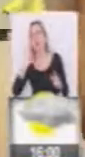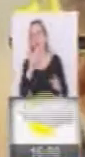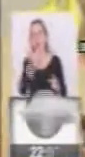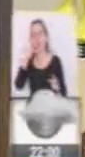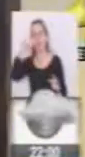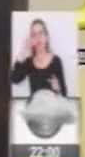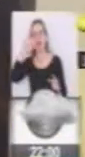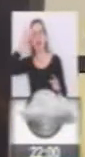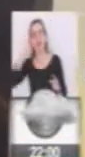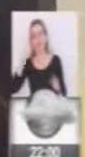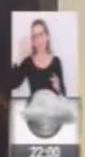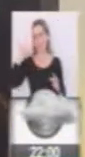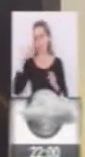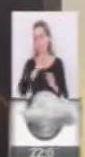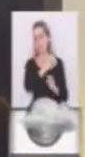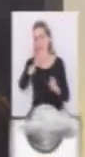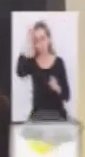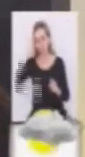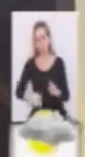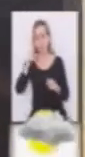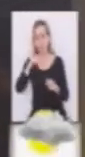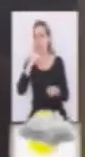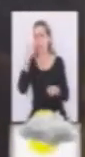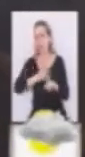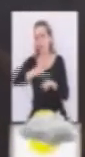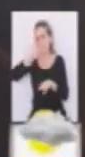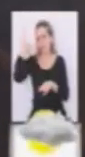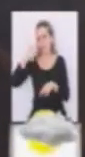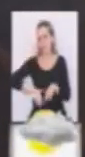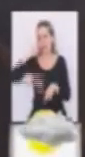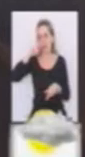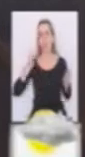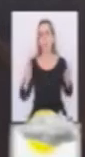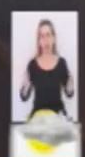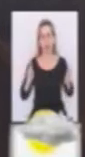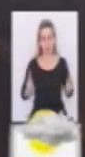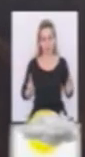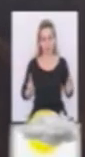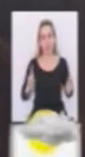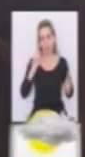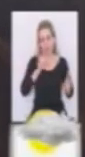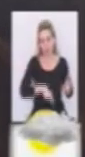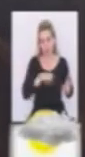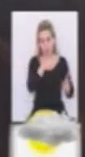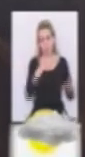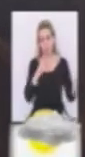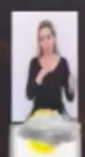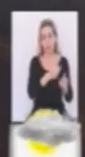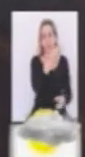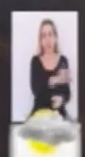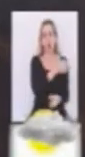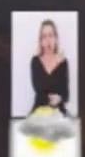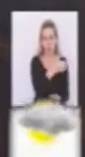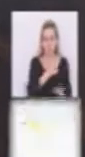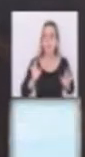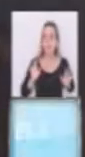bien con Daniel Scioli, ¿sí? Pero él dijo que, bueno, que en realidad podría llamar a votar en blanco, pero créanme